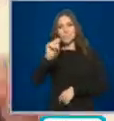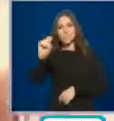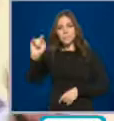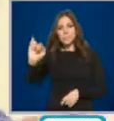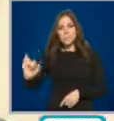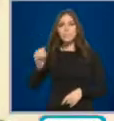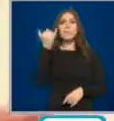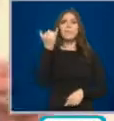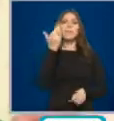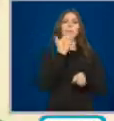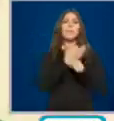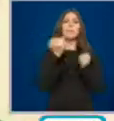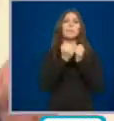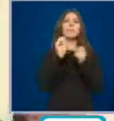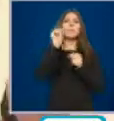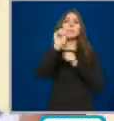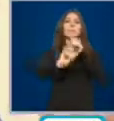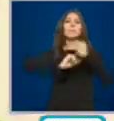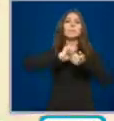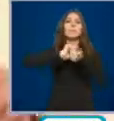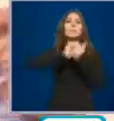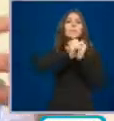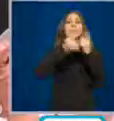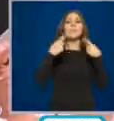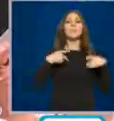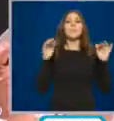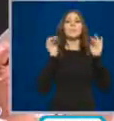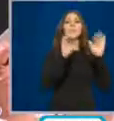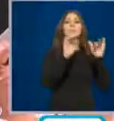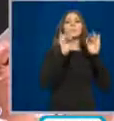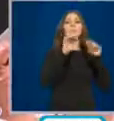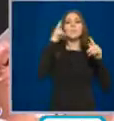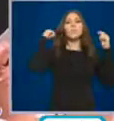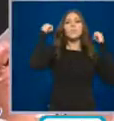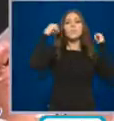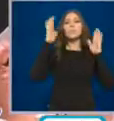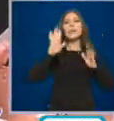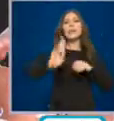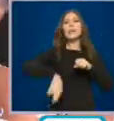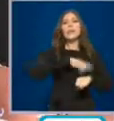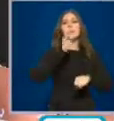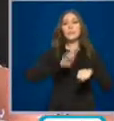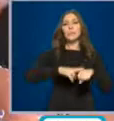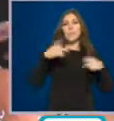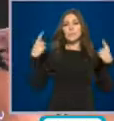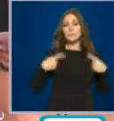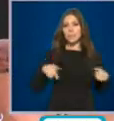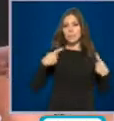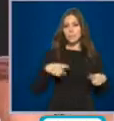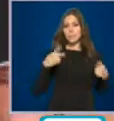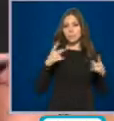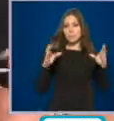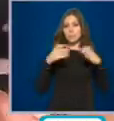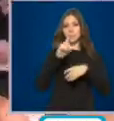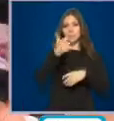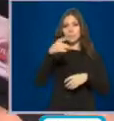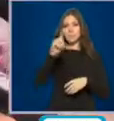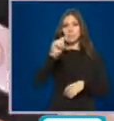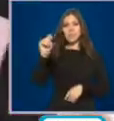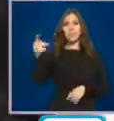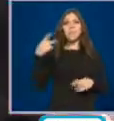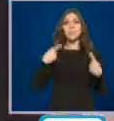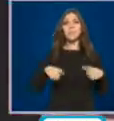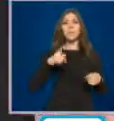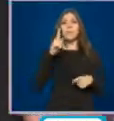tú, se ha vuelto pues un destino turístico natural para toda la comunidad, así es. ¿no? Platicaba ahorita con uno de los chicos de maquillaje, me decía, es que